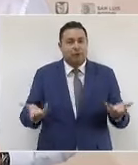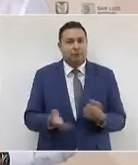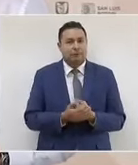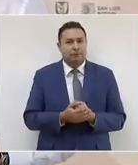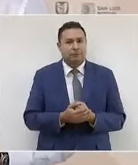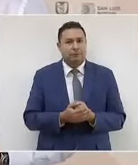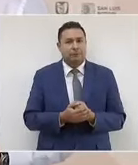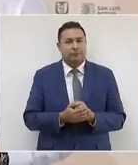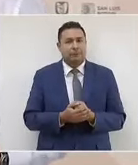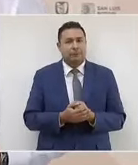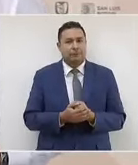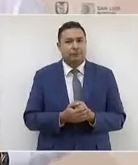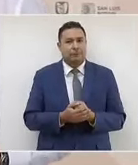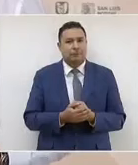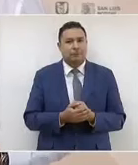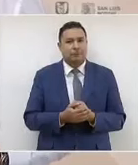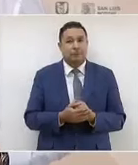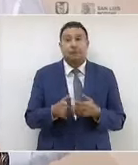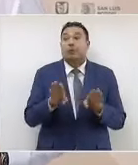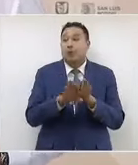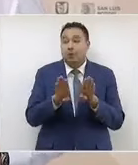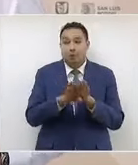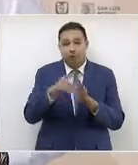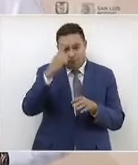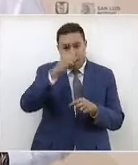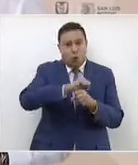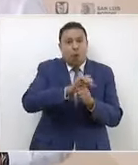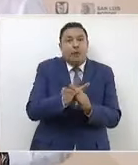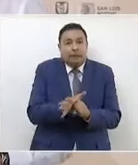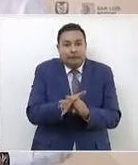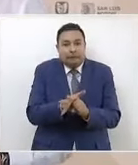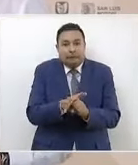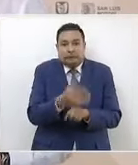Hicimos milagros para enfrentar